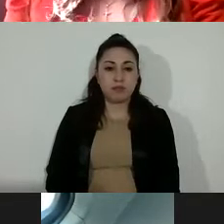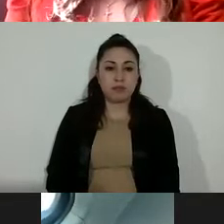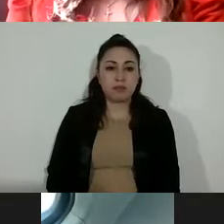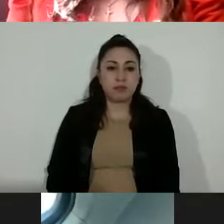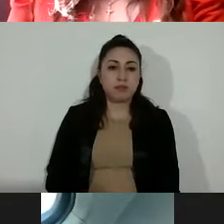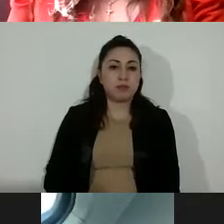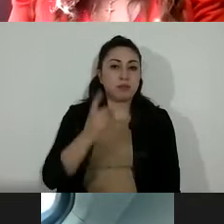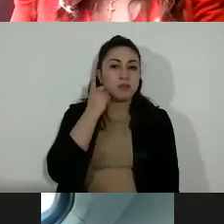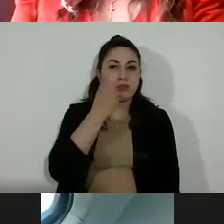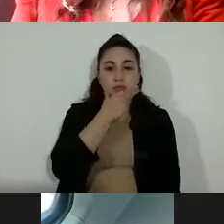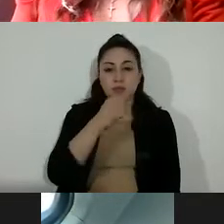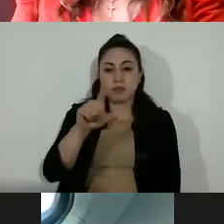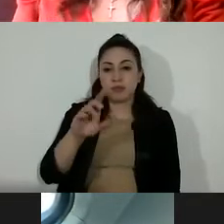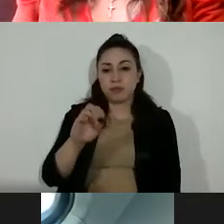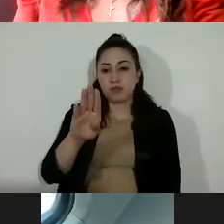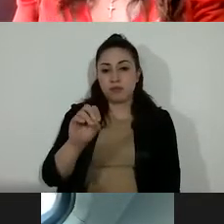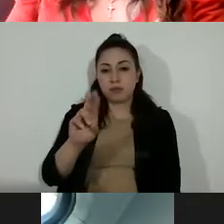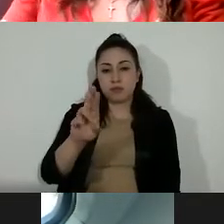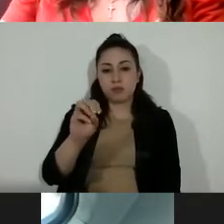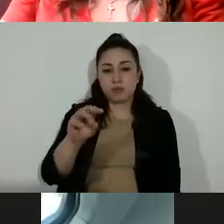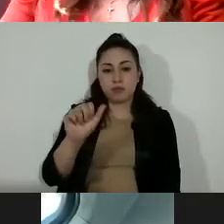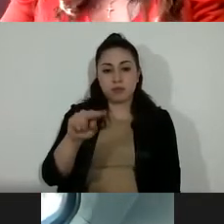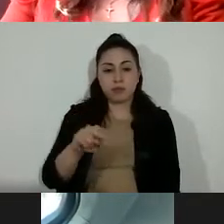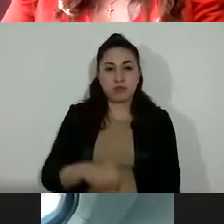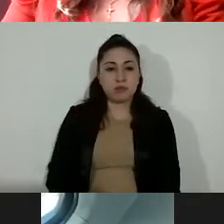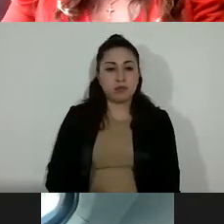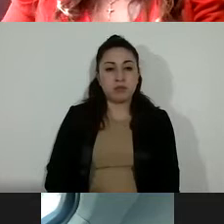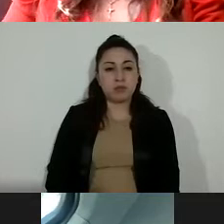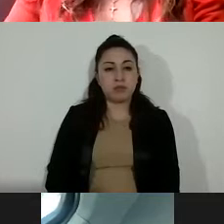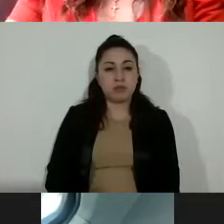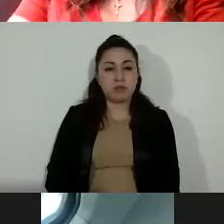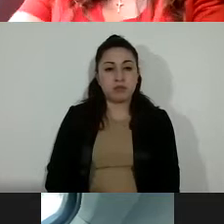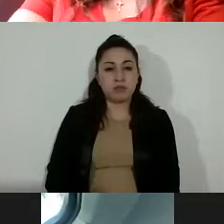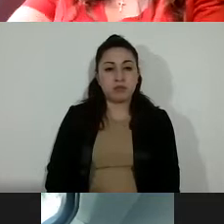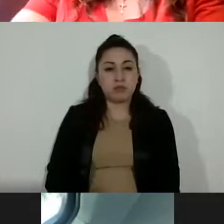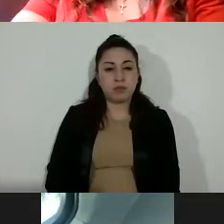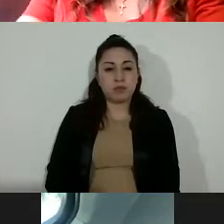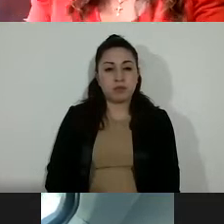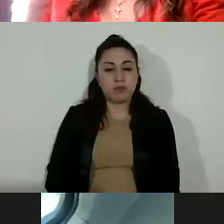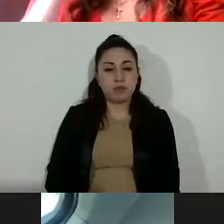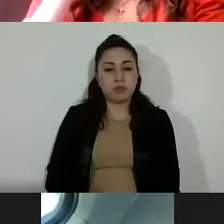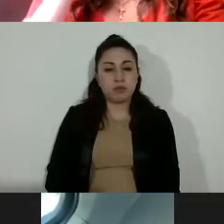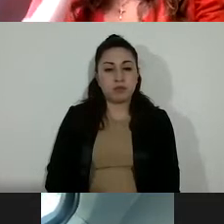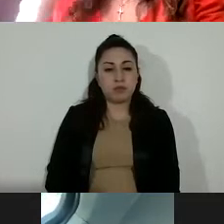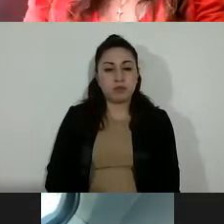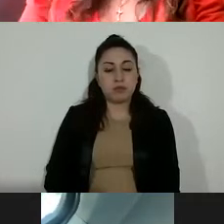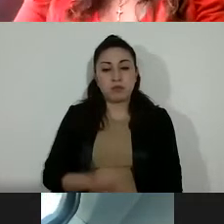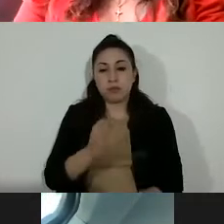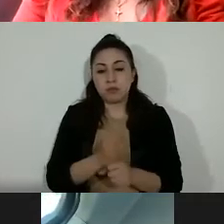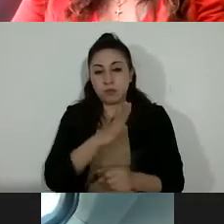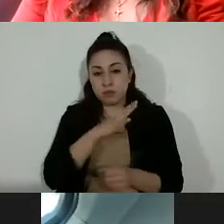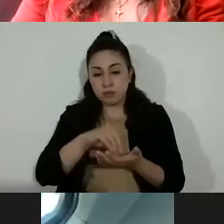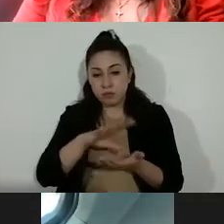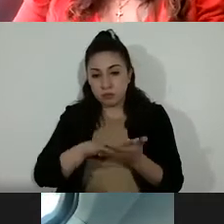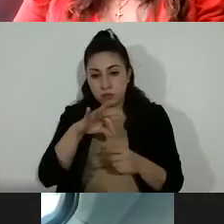Diputado Víctor Hugo Lobo Román. Bien, yo quisiera de manera muy somera y sucinta, estamos en votación, pero la